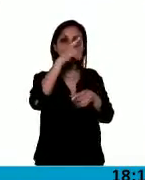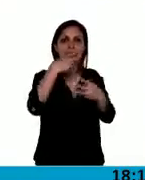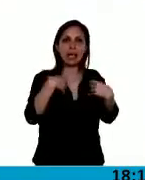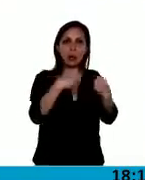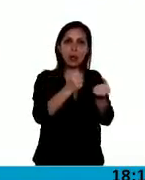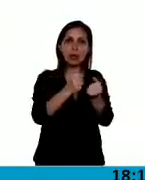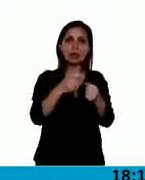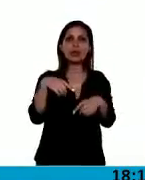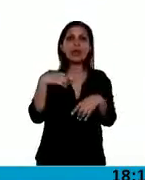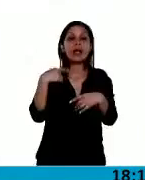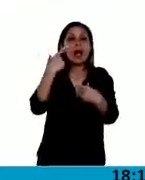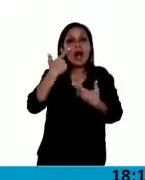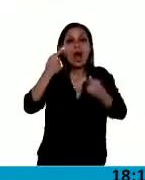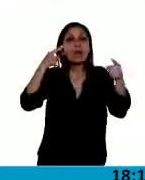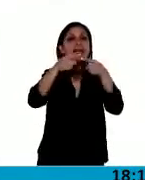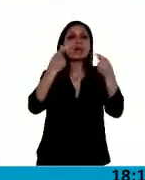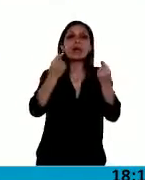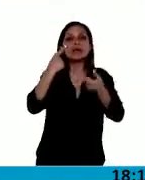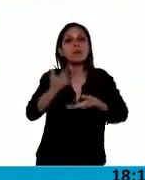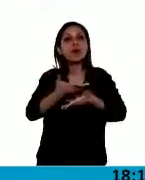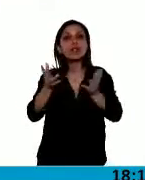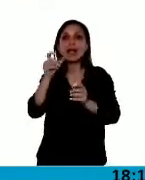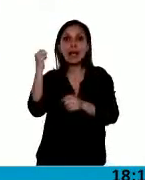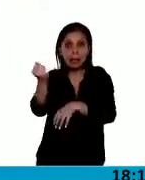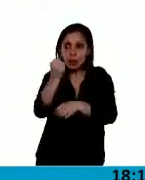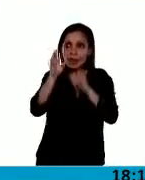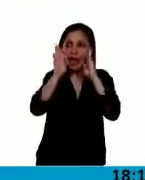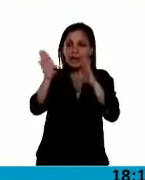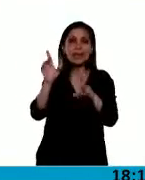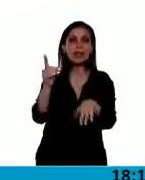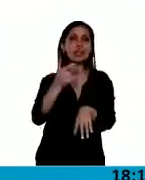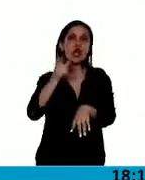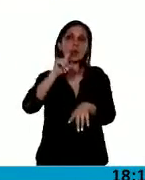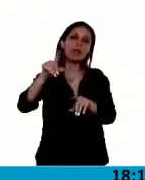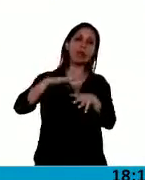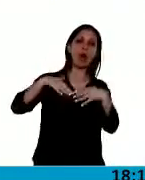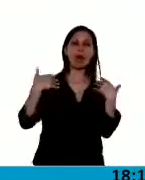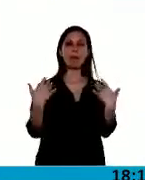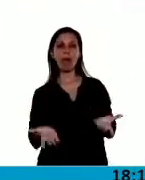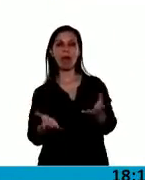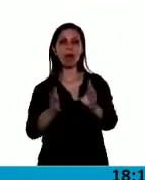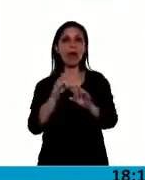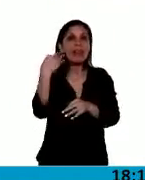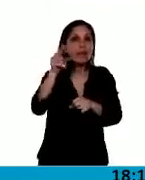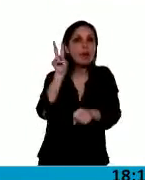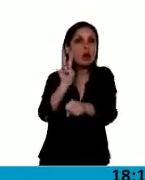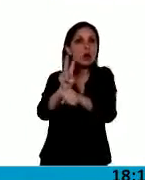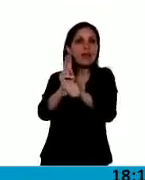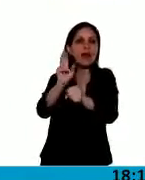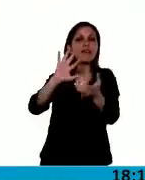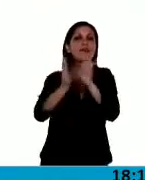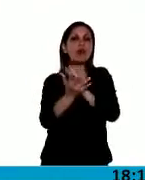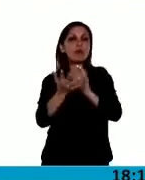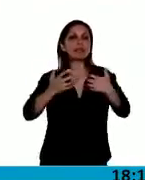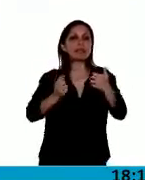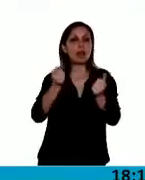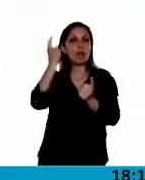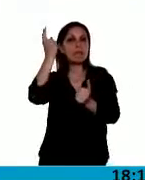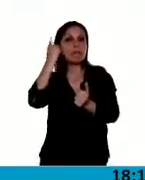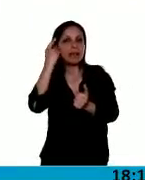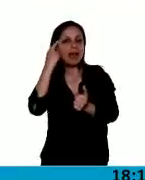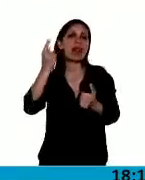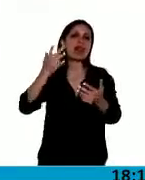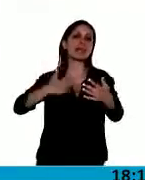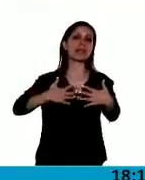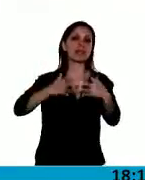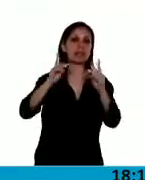nos importan, que no estamos esperando que colapsen. Tenemos que cuidar su salud mental y física. Está